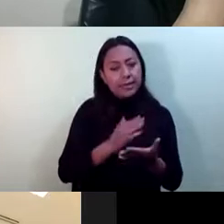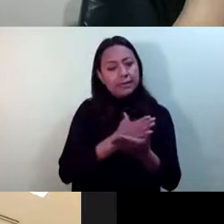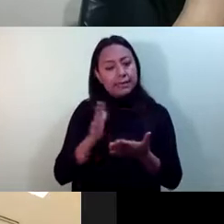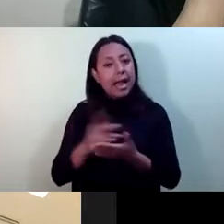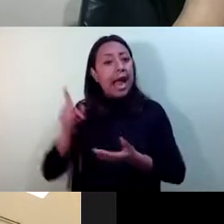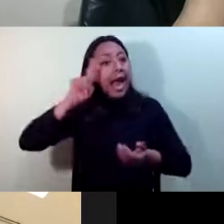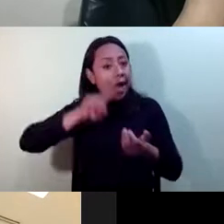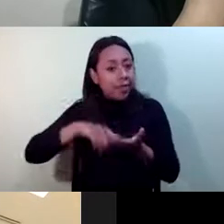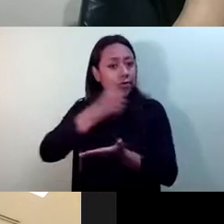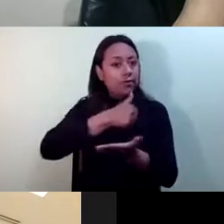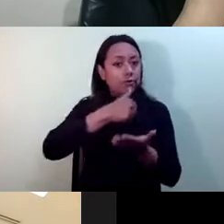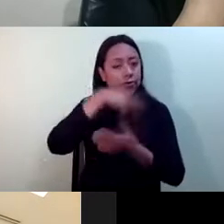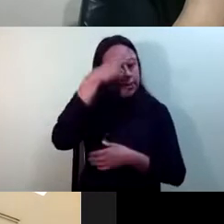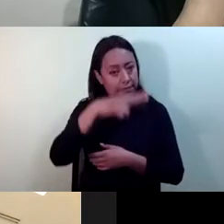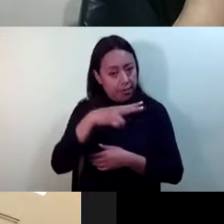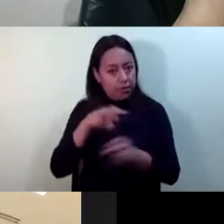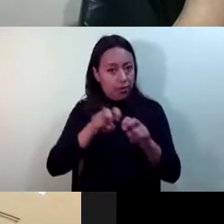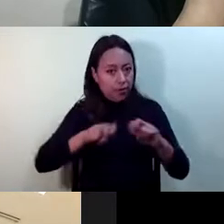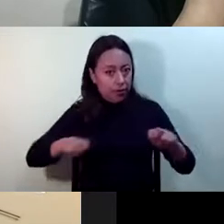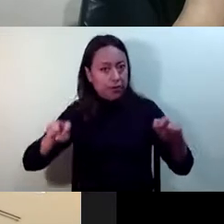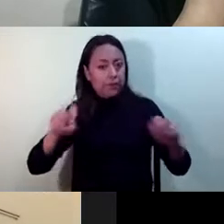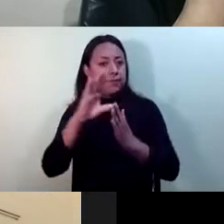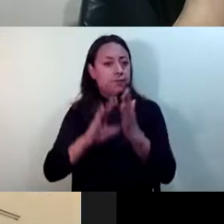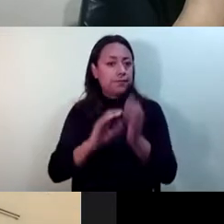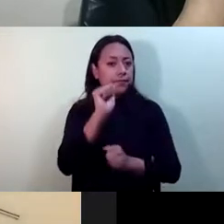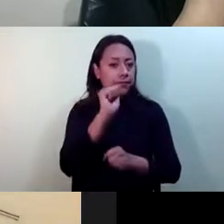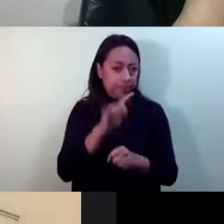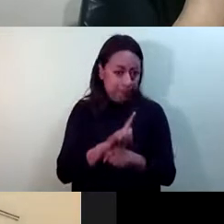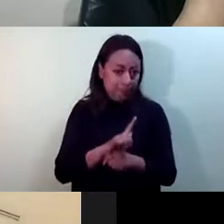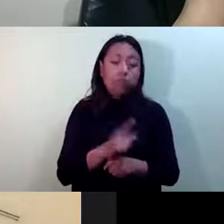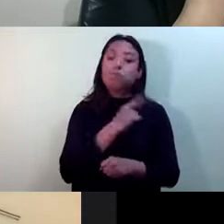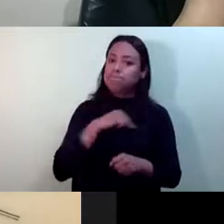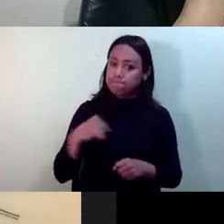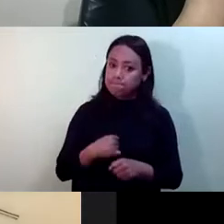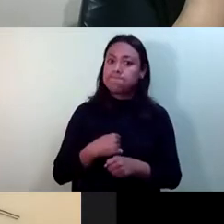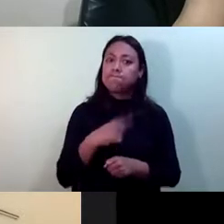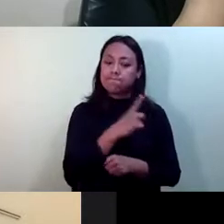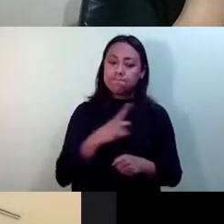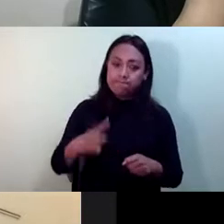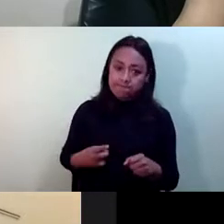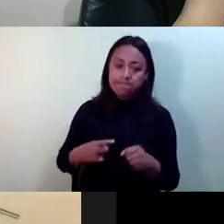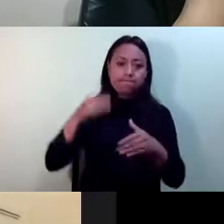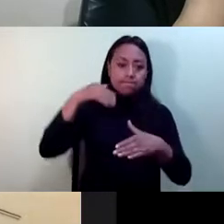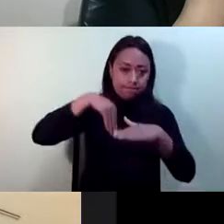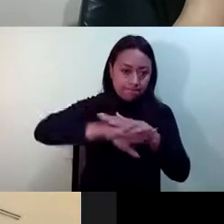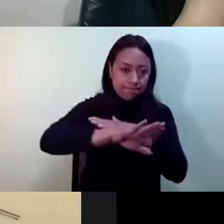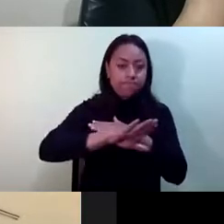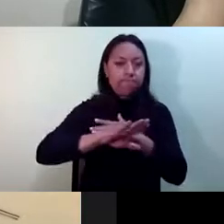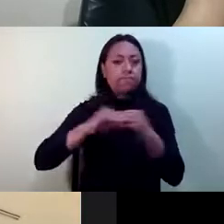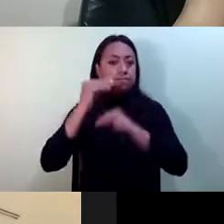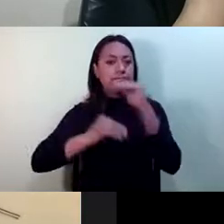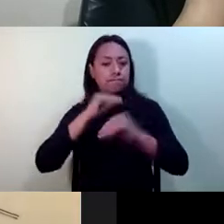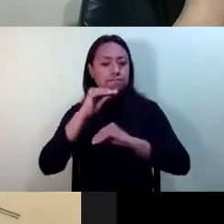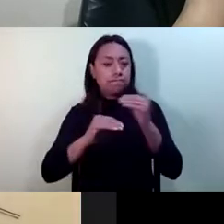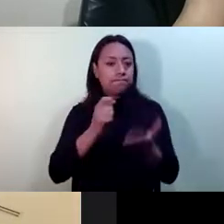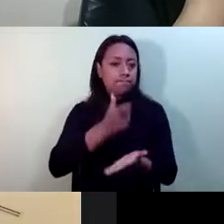de México. En la Sala Constitucional deberíamos haber ingresado y estar discutiendo el tema presupuestal del Tribunal Electoral de